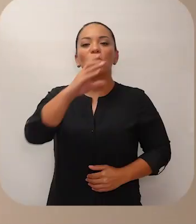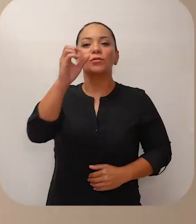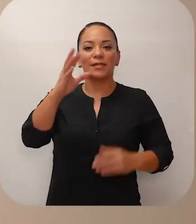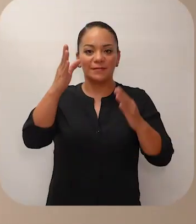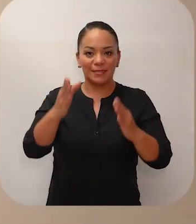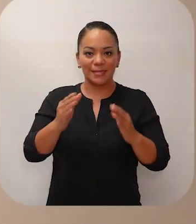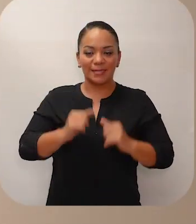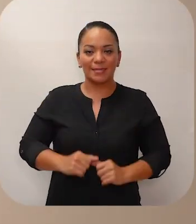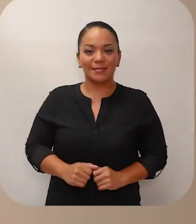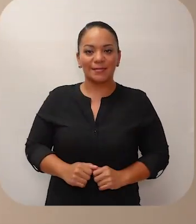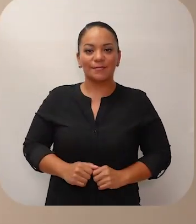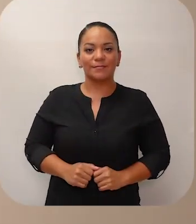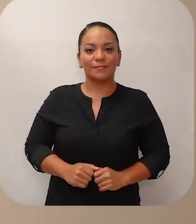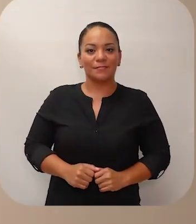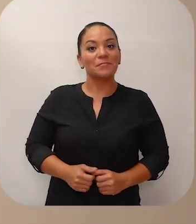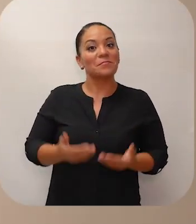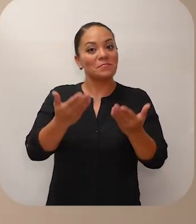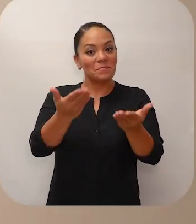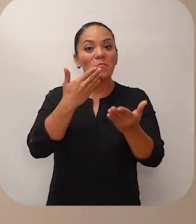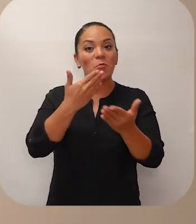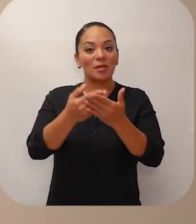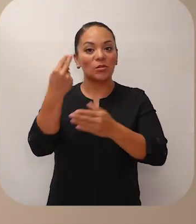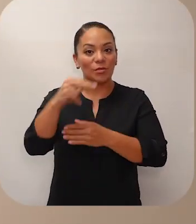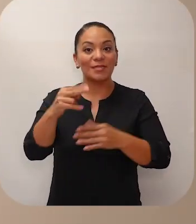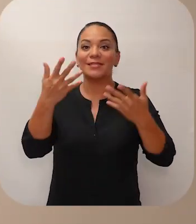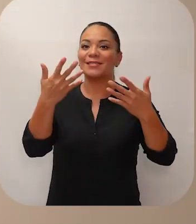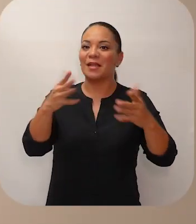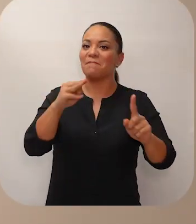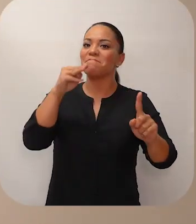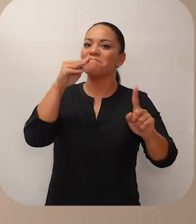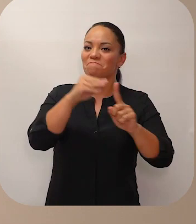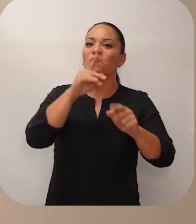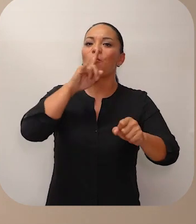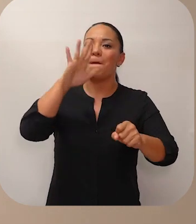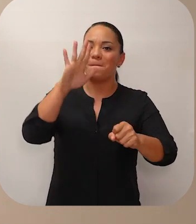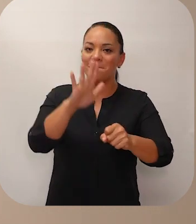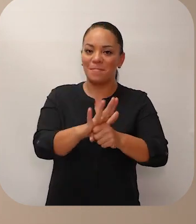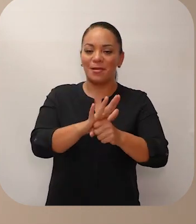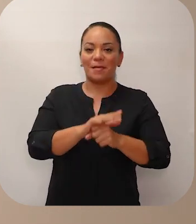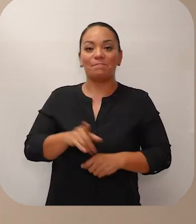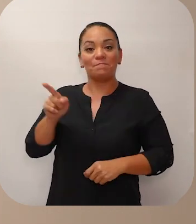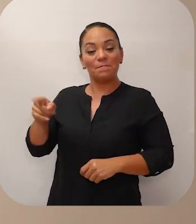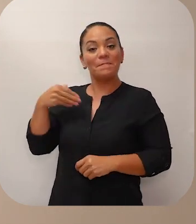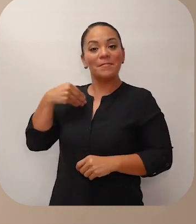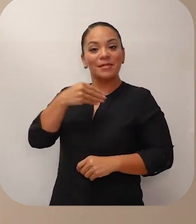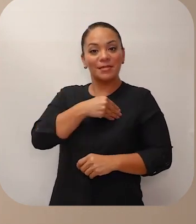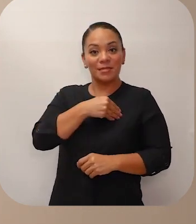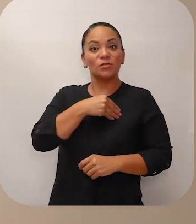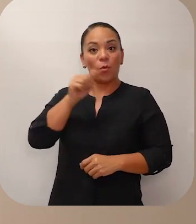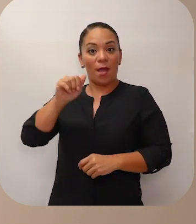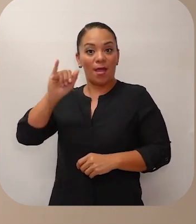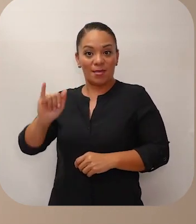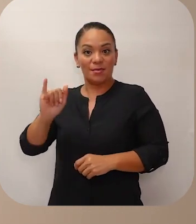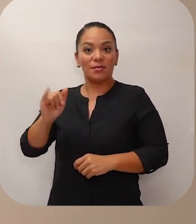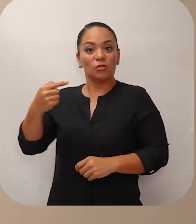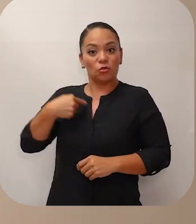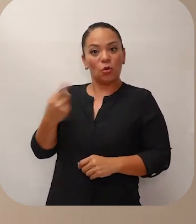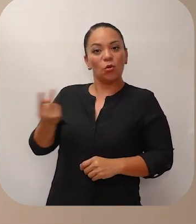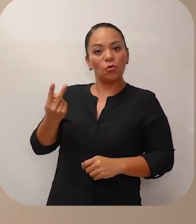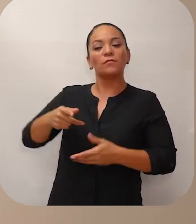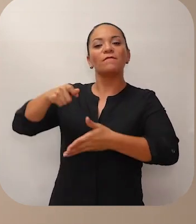con Patriotas les tengo muy buenas noticias Misión cumplida el ministro interino de salud y yo